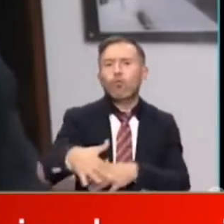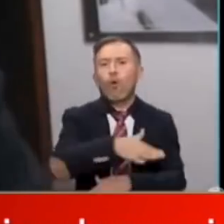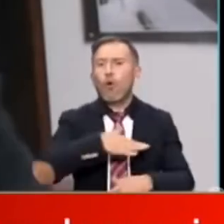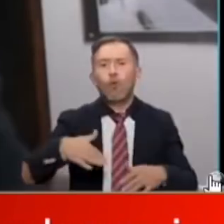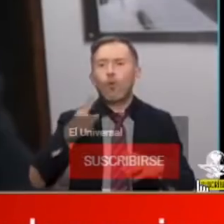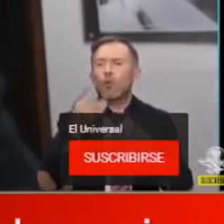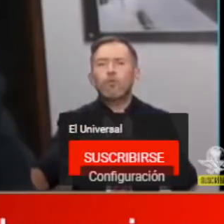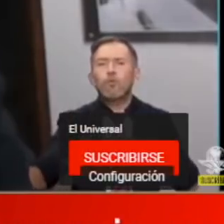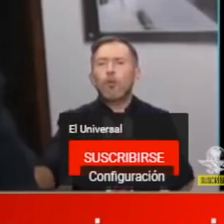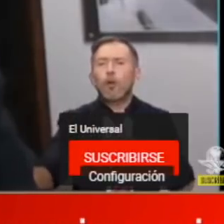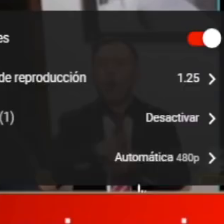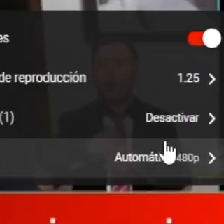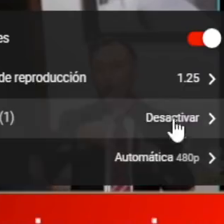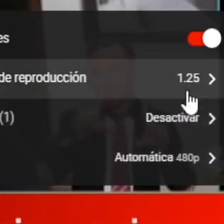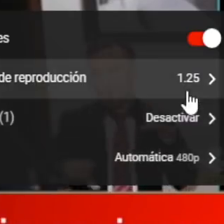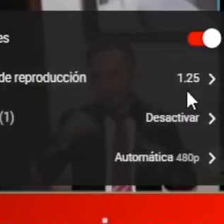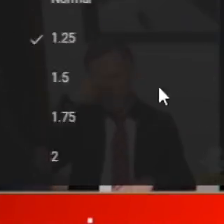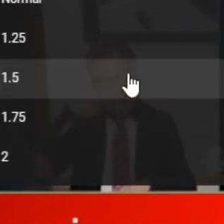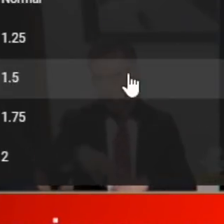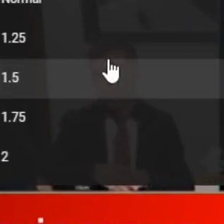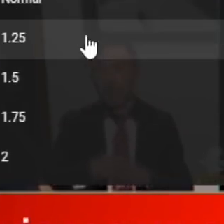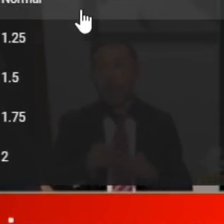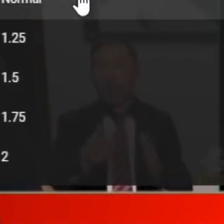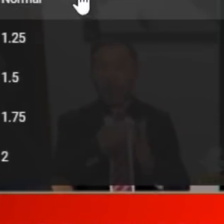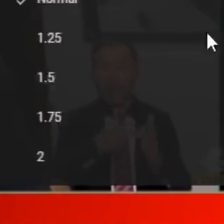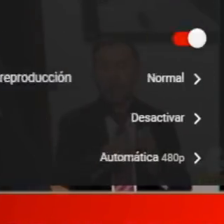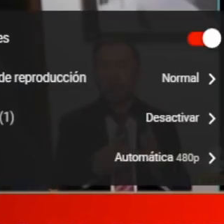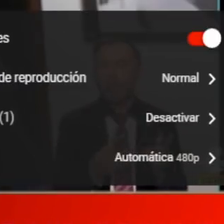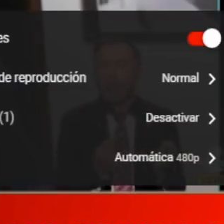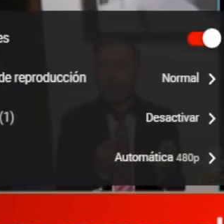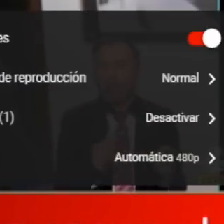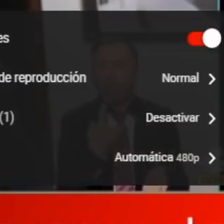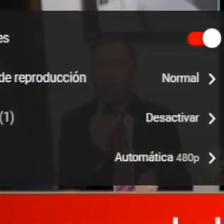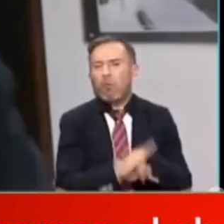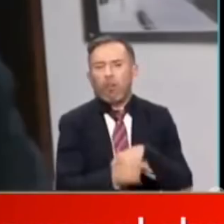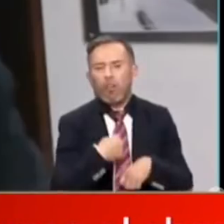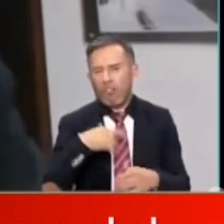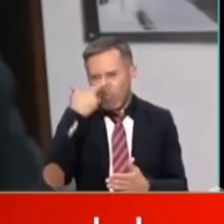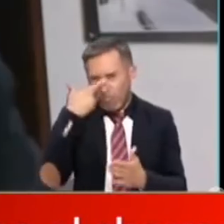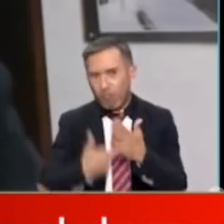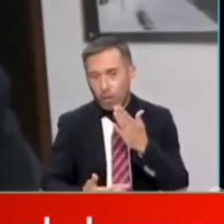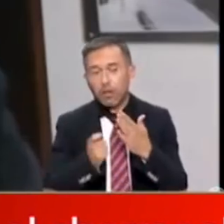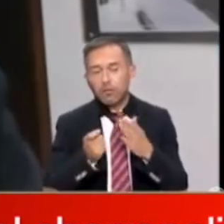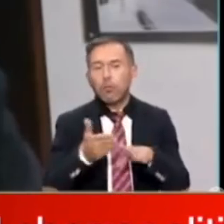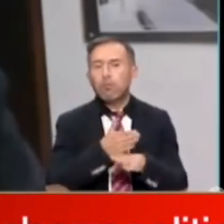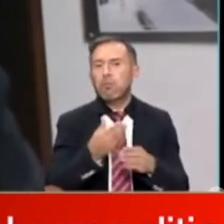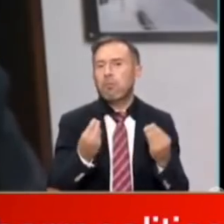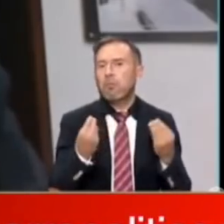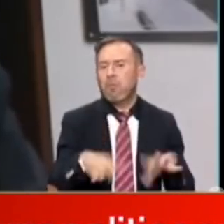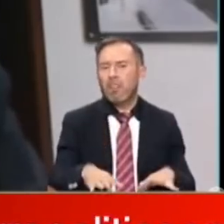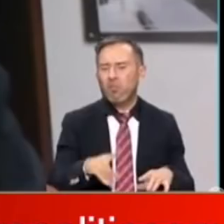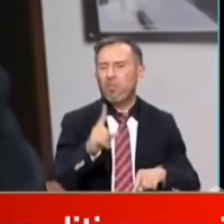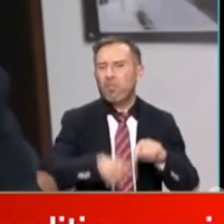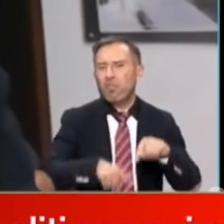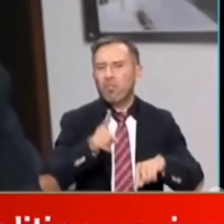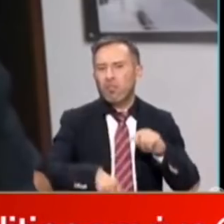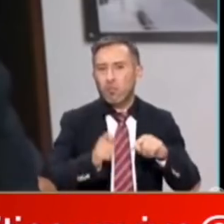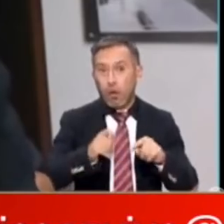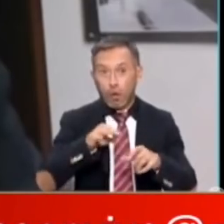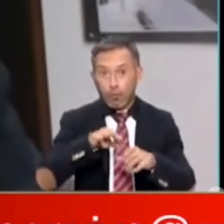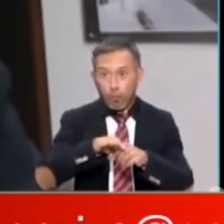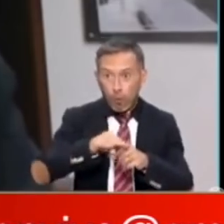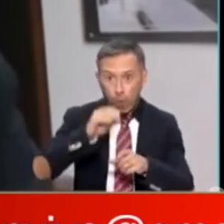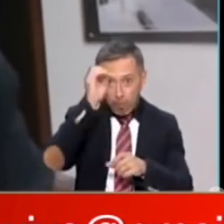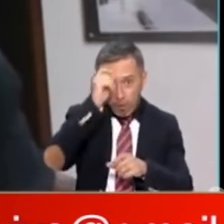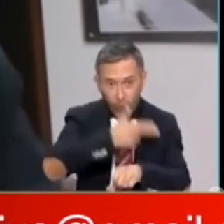Córdoba, reiteró y aseveró que el instituto no está en contra de nadie ni de ninguna fuerza política o algún actor político. El INE está en